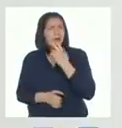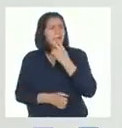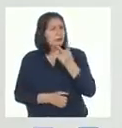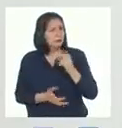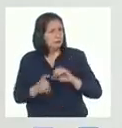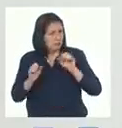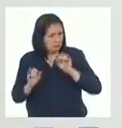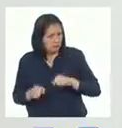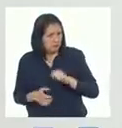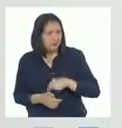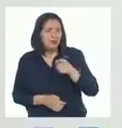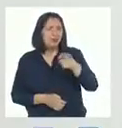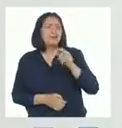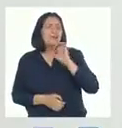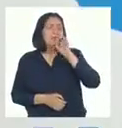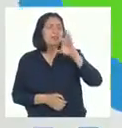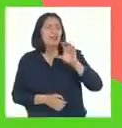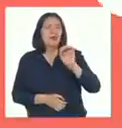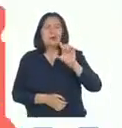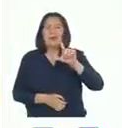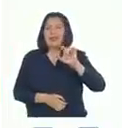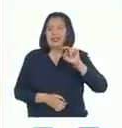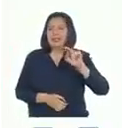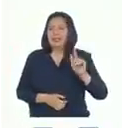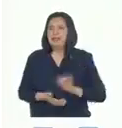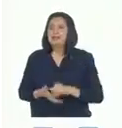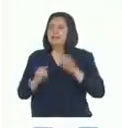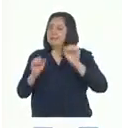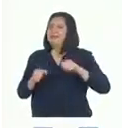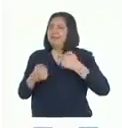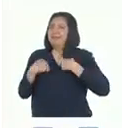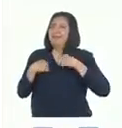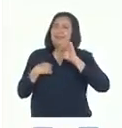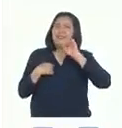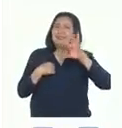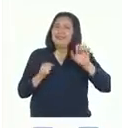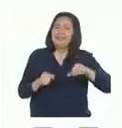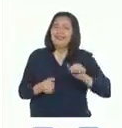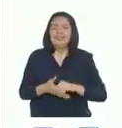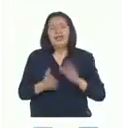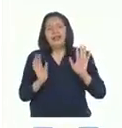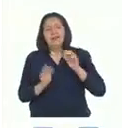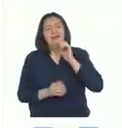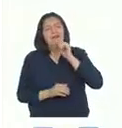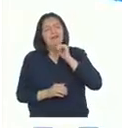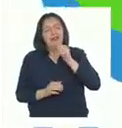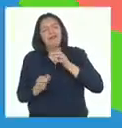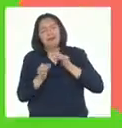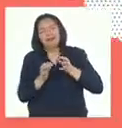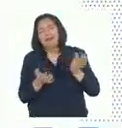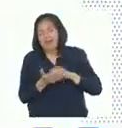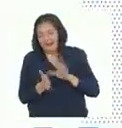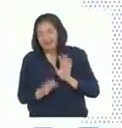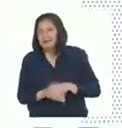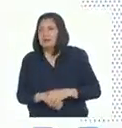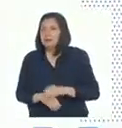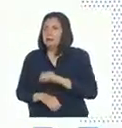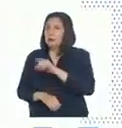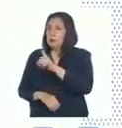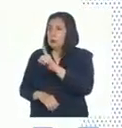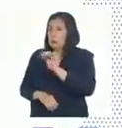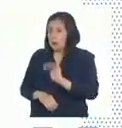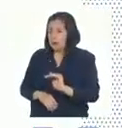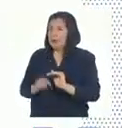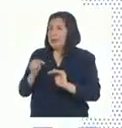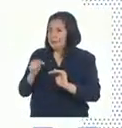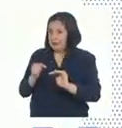vamos a ver si se cumplió la predicción de Olenka. Sí se cumplió lo que dije, aunque me faltó detallarlo. Se trataba